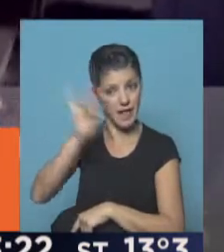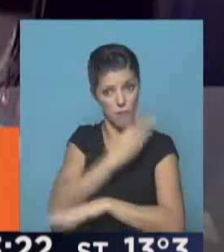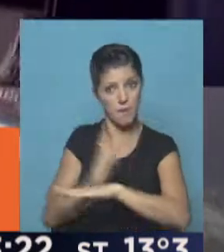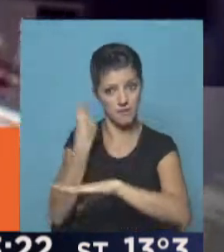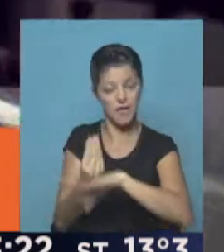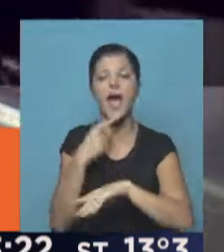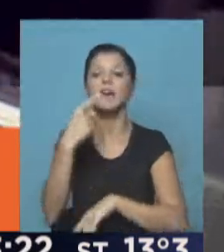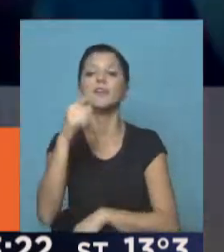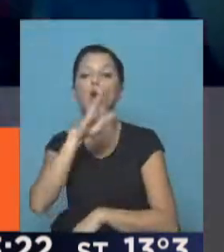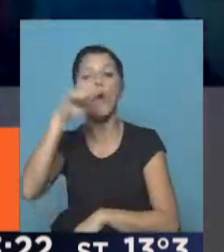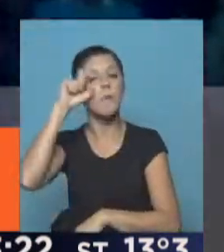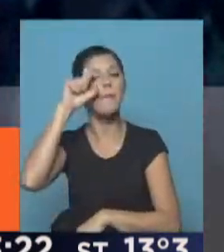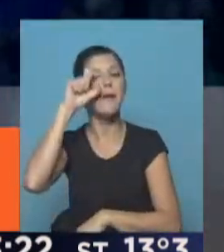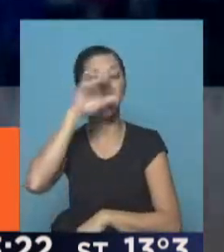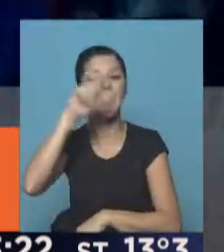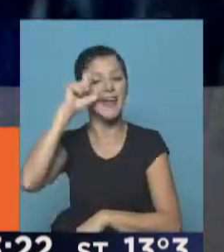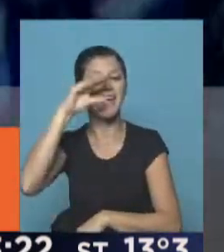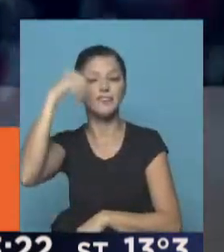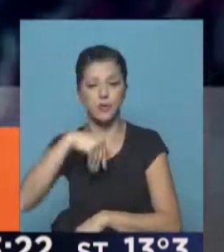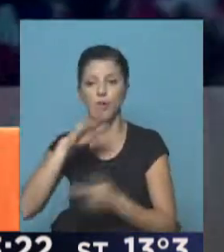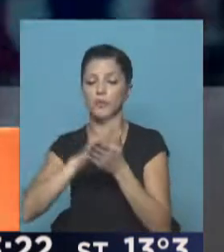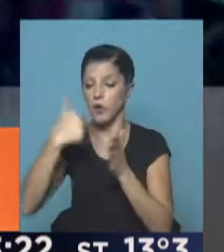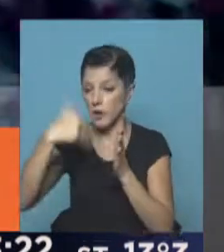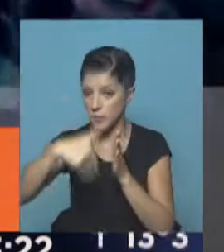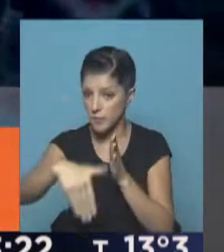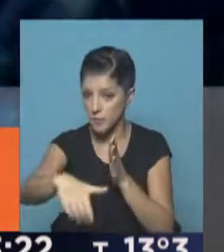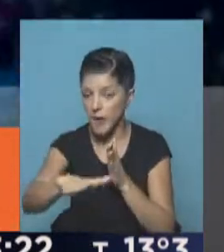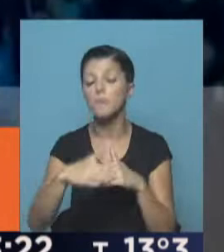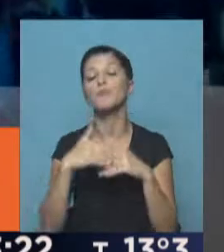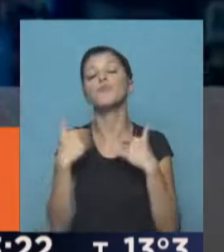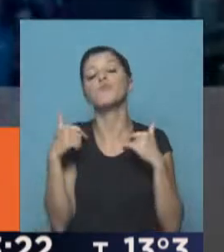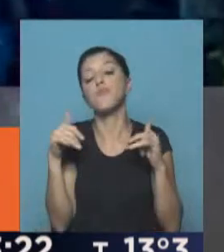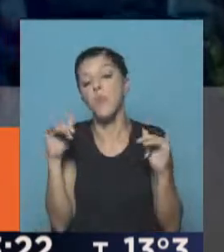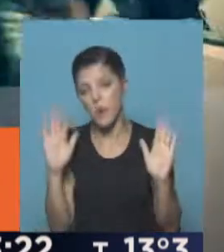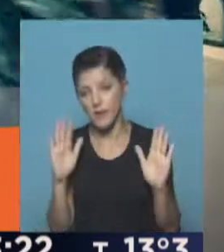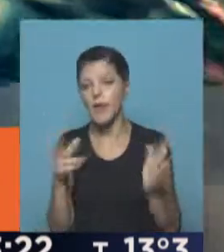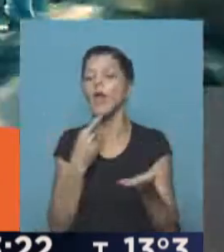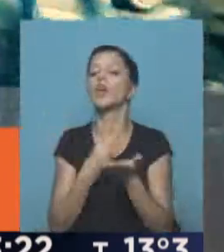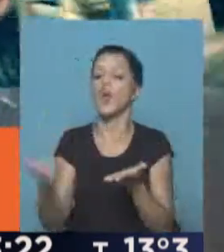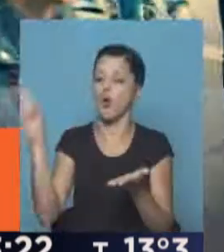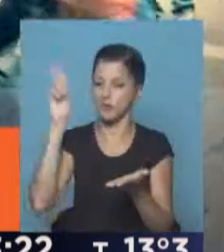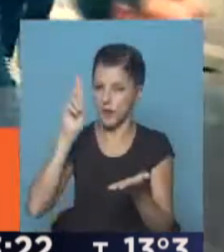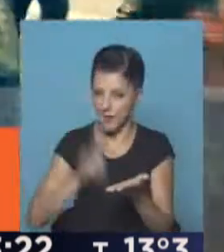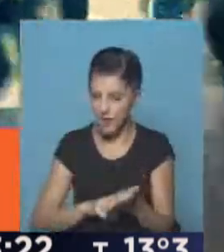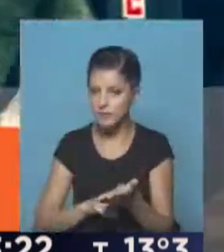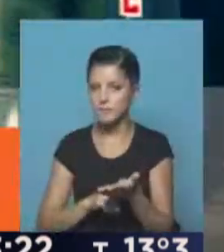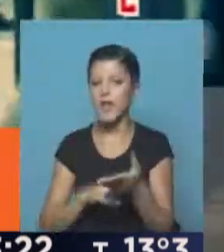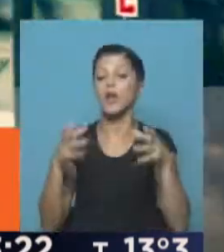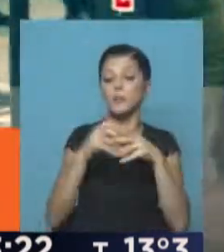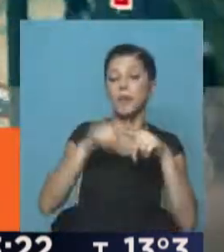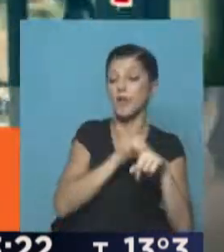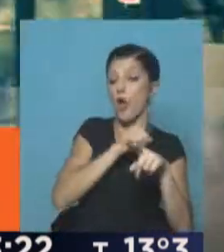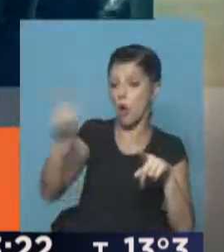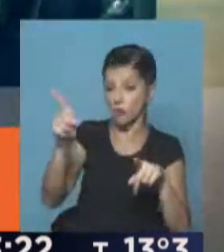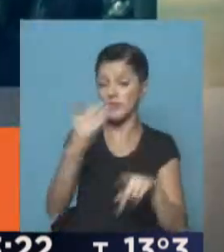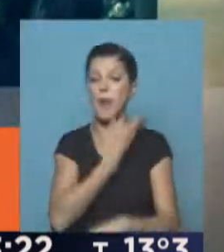de Mélenchon al gobierno ante lo que se viene. Es muy probable que, una vez más, la verdadera oposición en